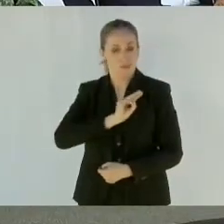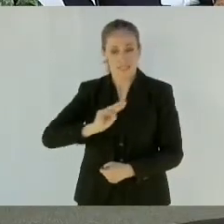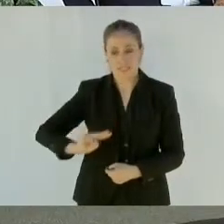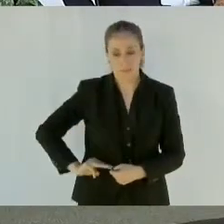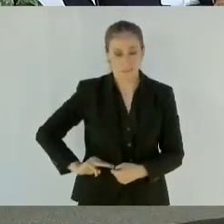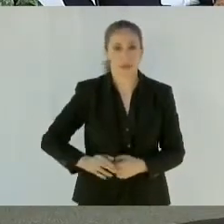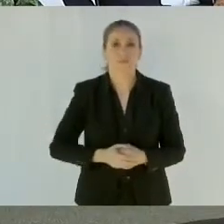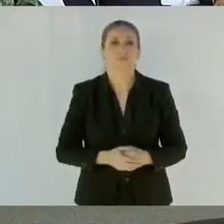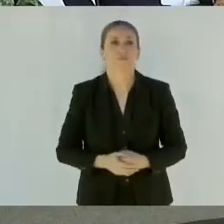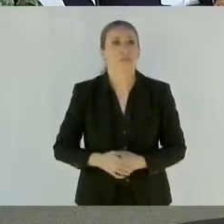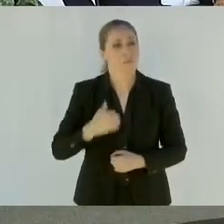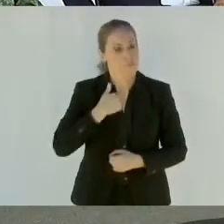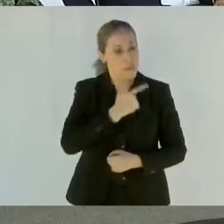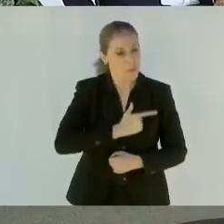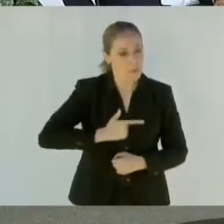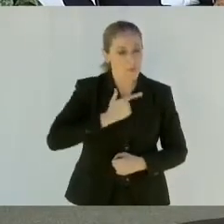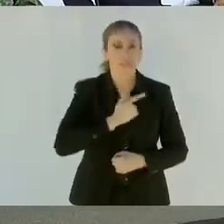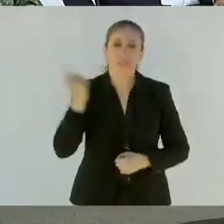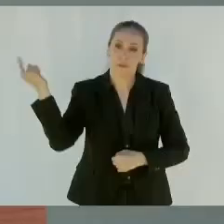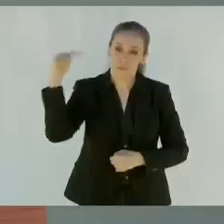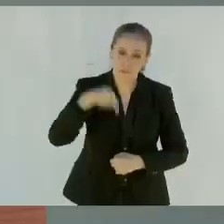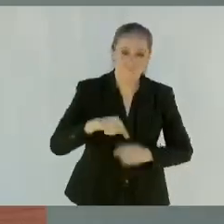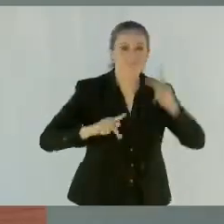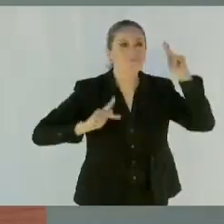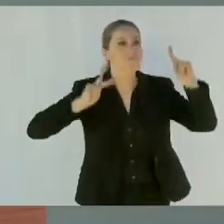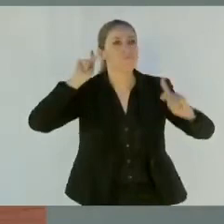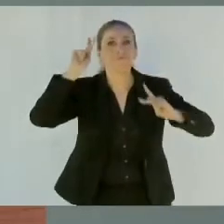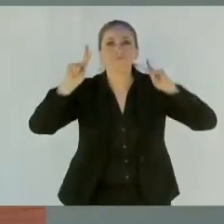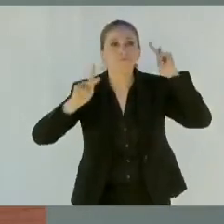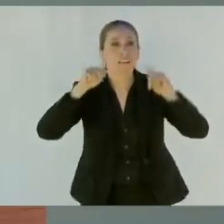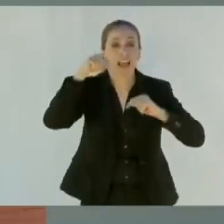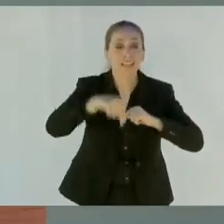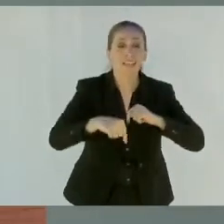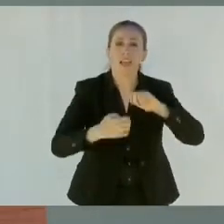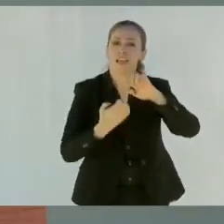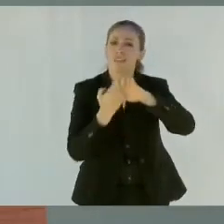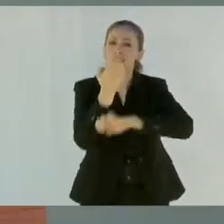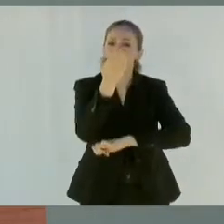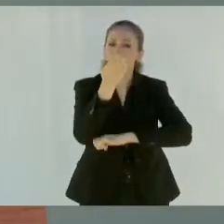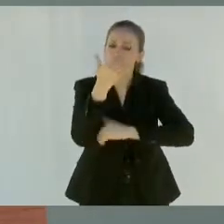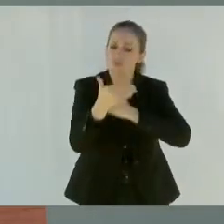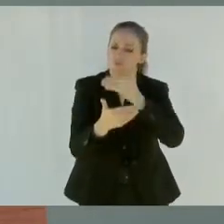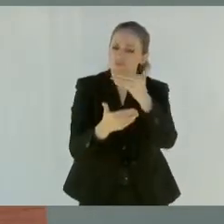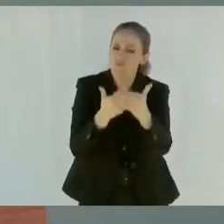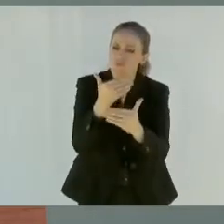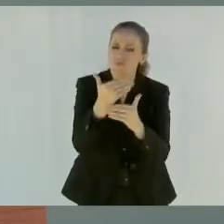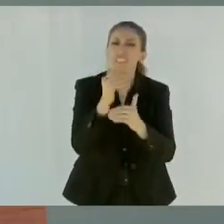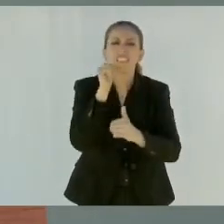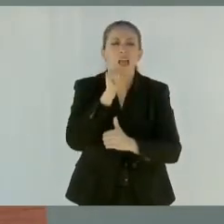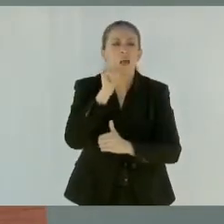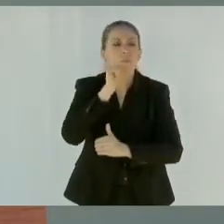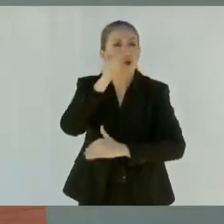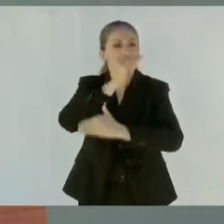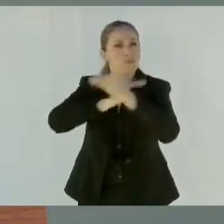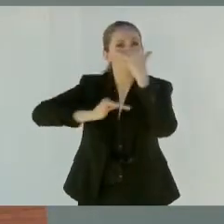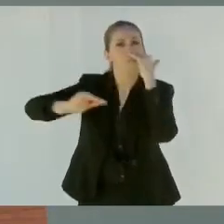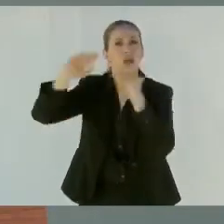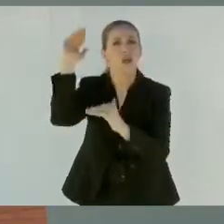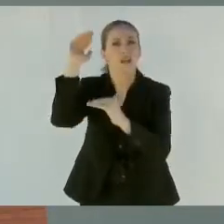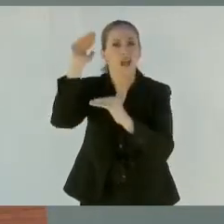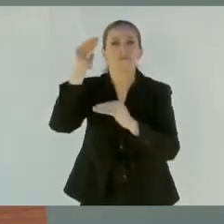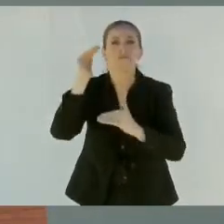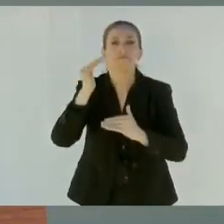por este estado progresista, este estado que se distingue por